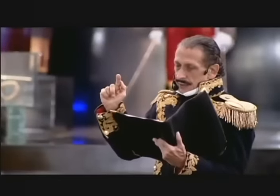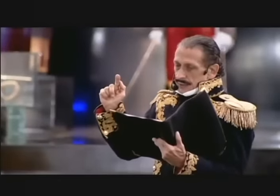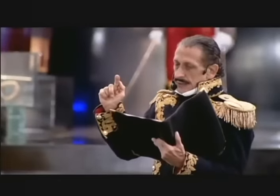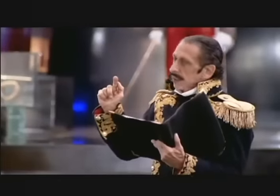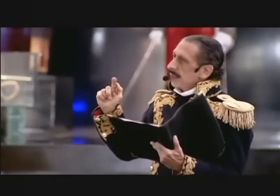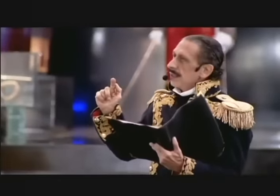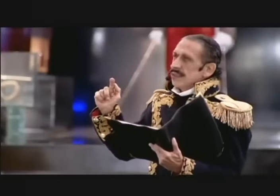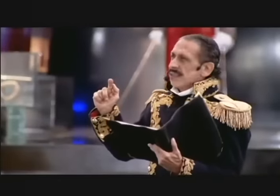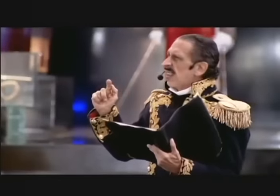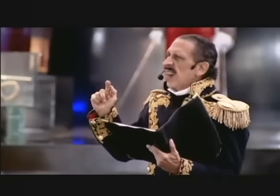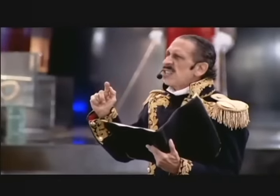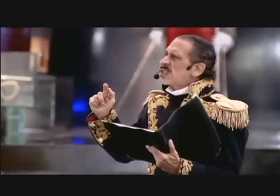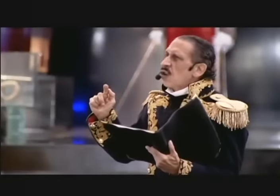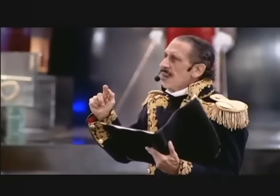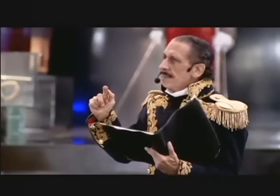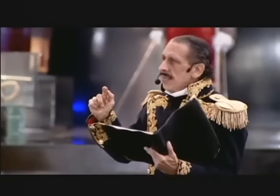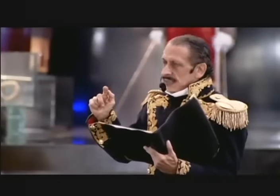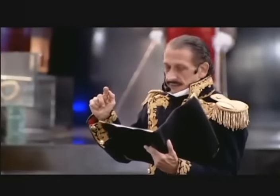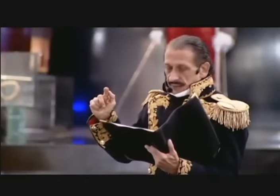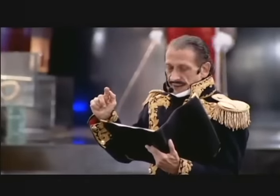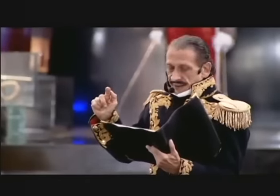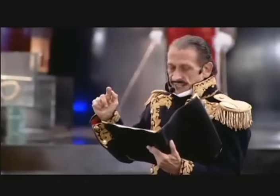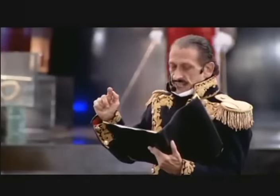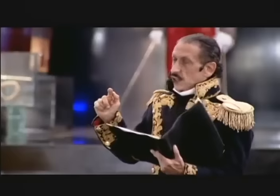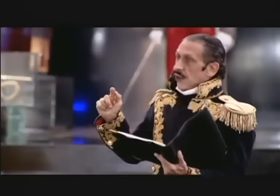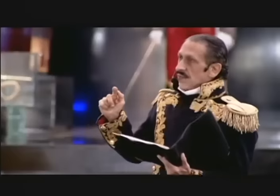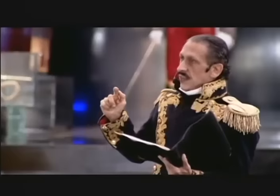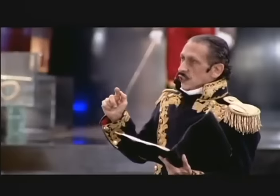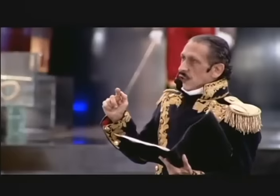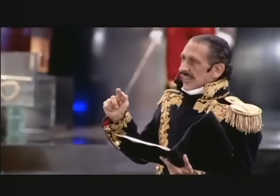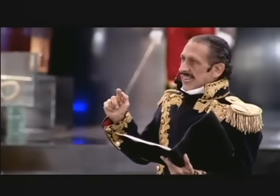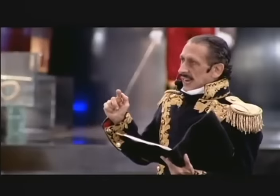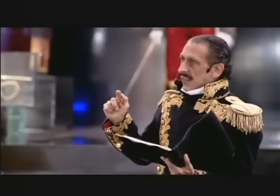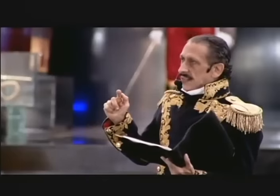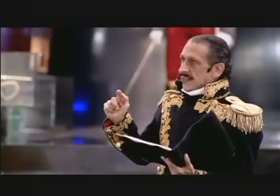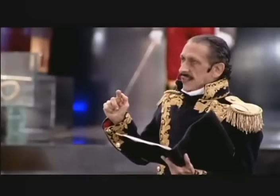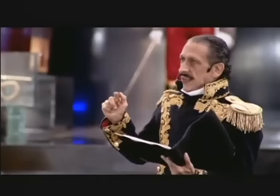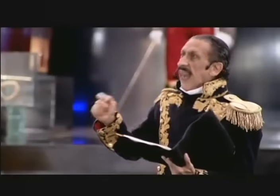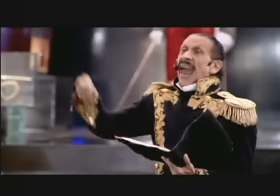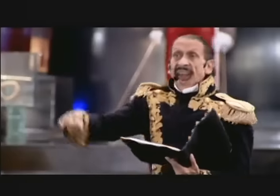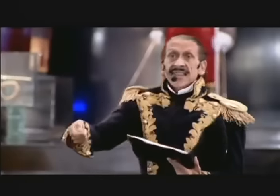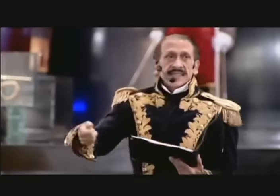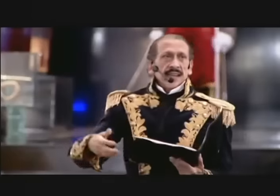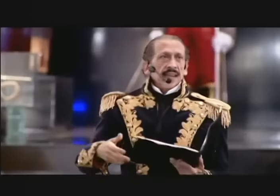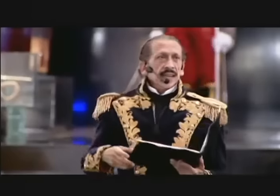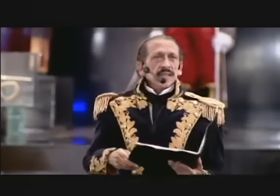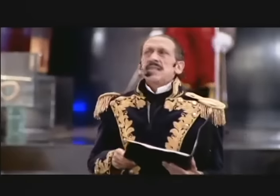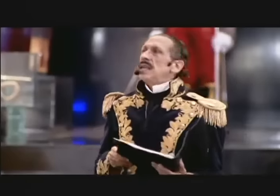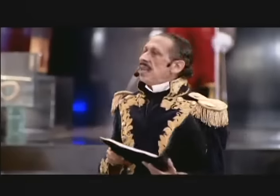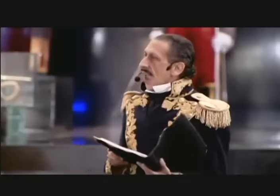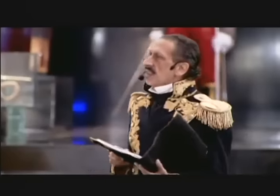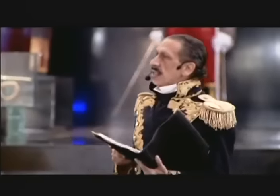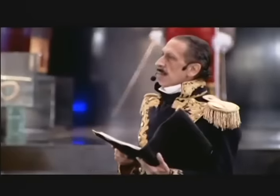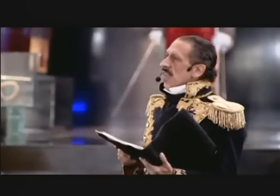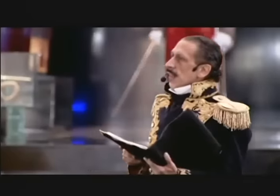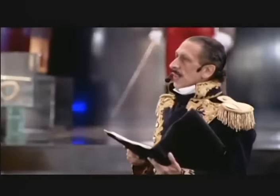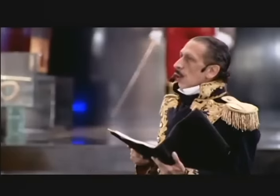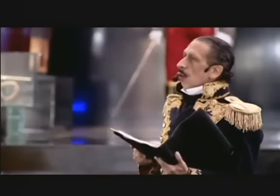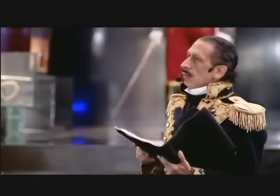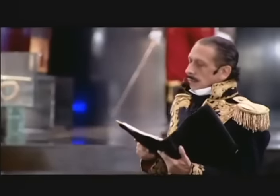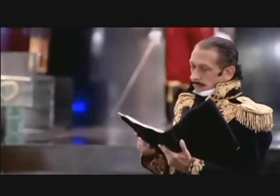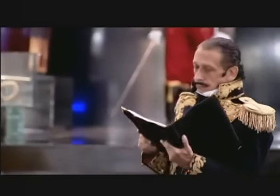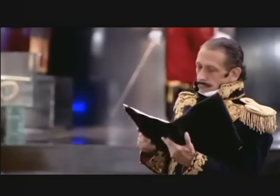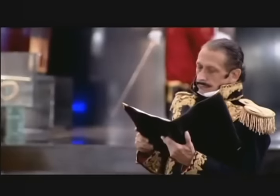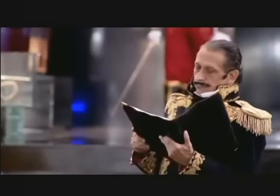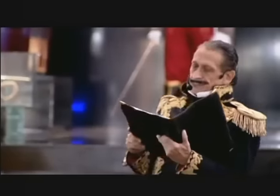espada, será solamente en rechazo del invasor inglés. Ese sí es mi